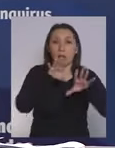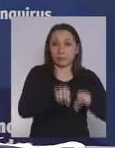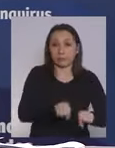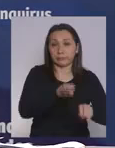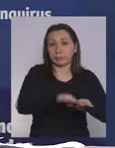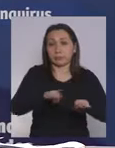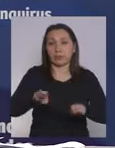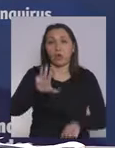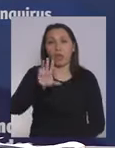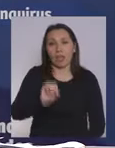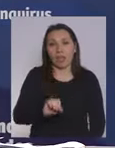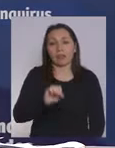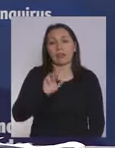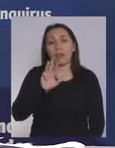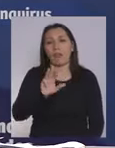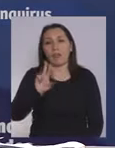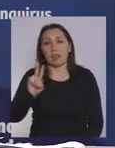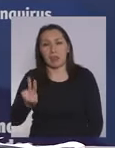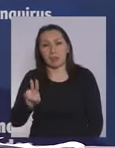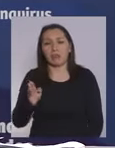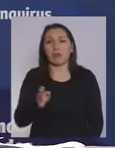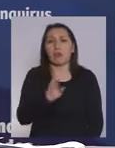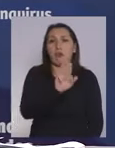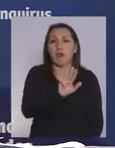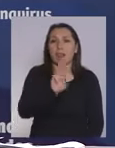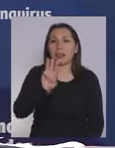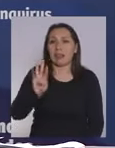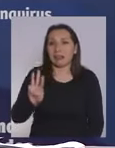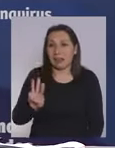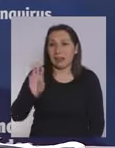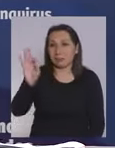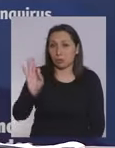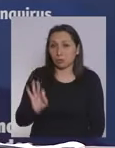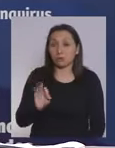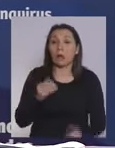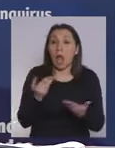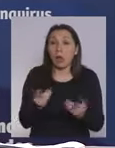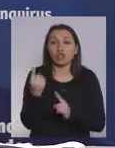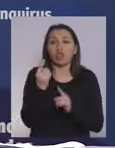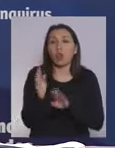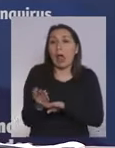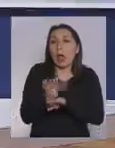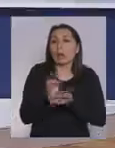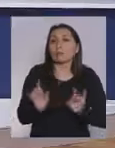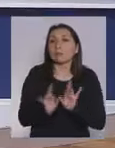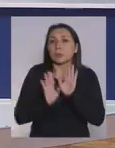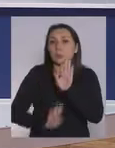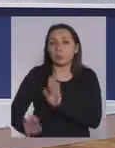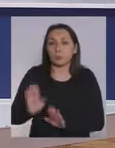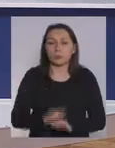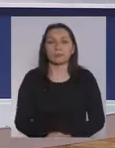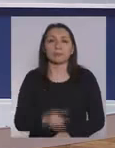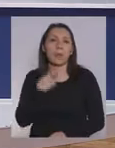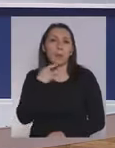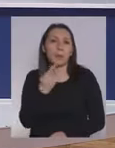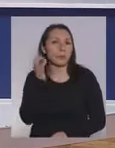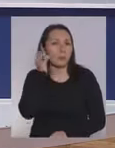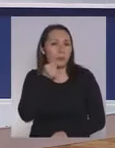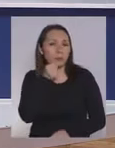eran del 90 92 y 93 % es una medida preventiva dominici con respecto al tema del plebiscito